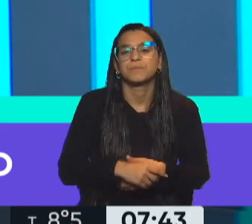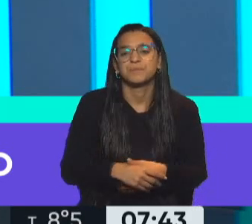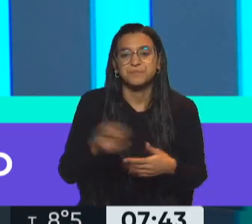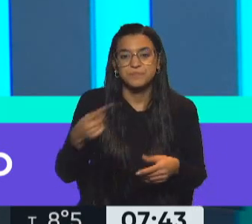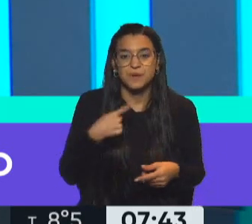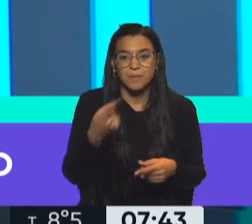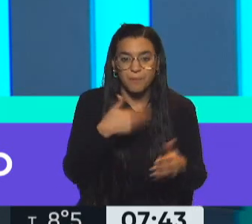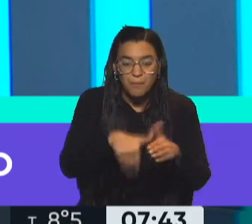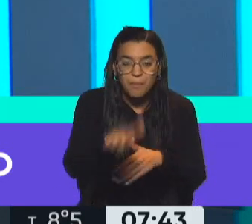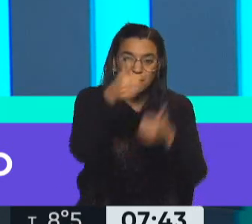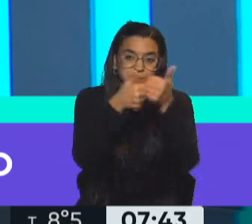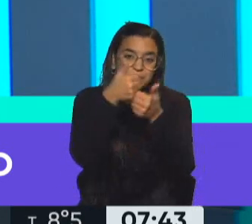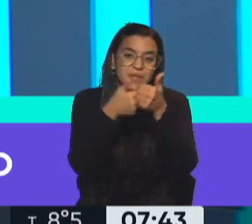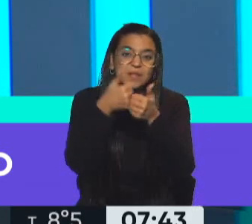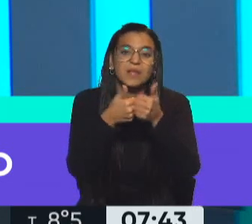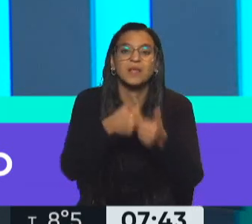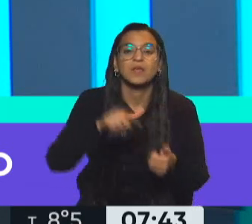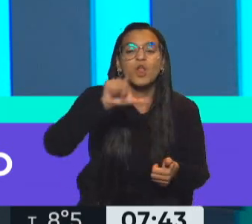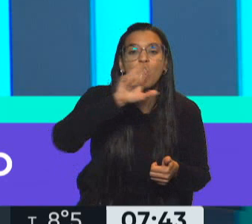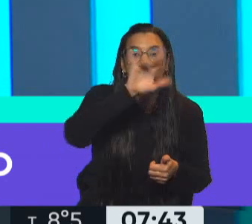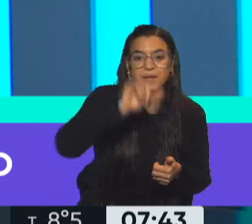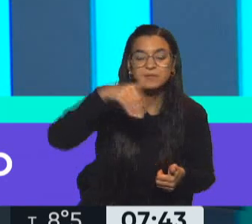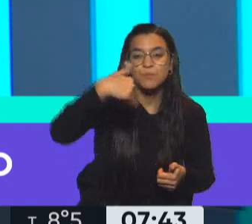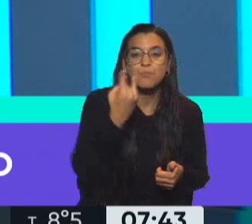que van a la interna con María Eugenia Vidal, Ricardo López Murphy,